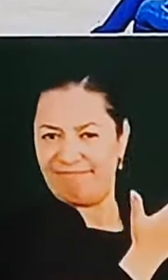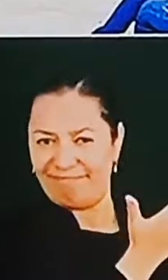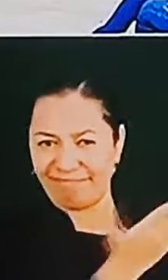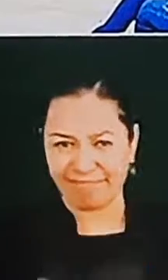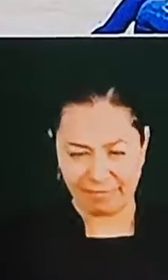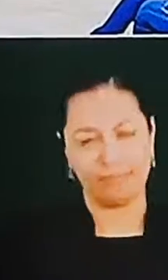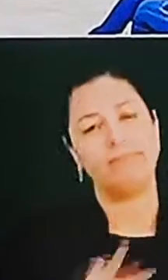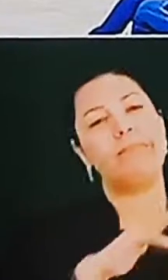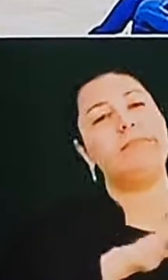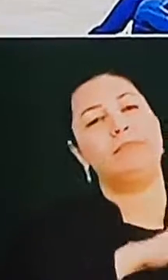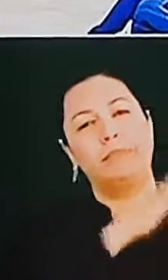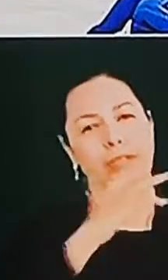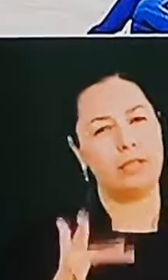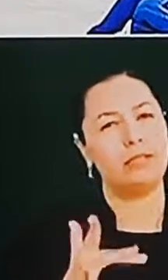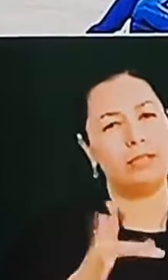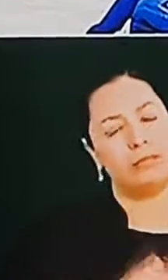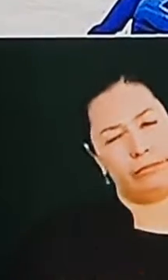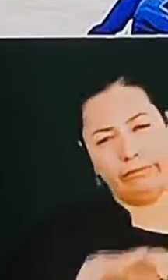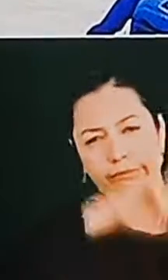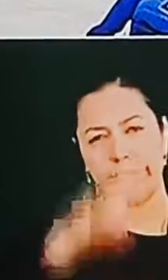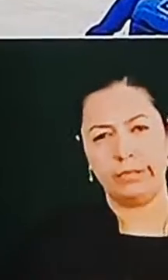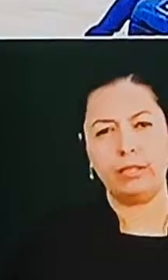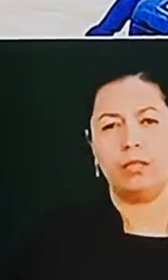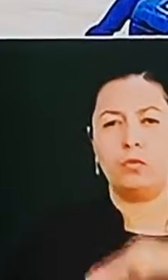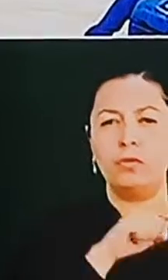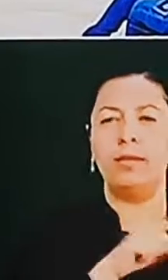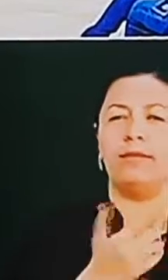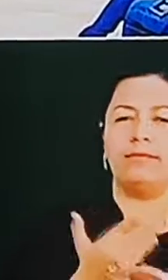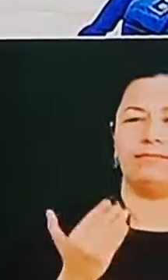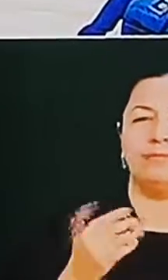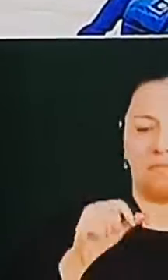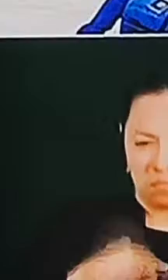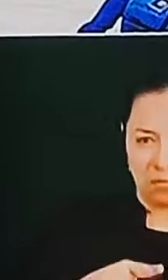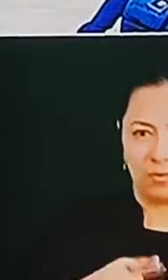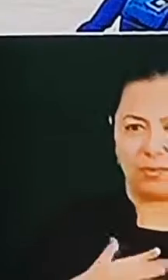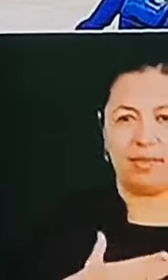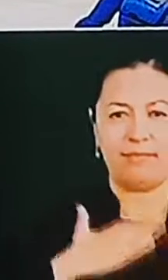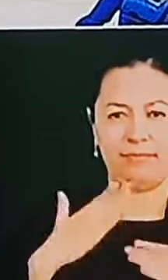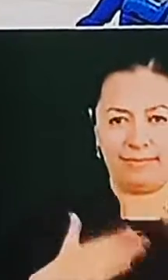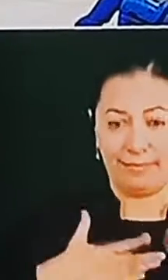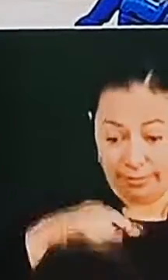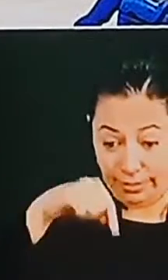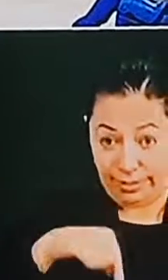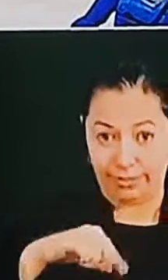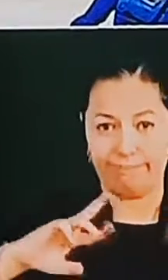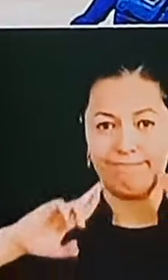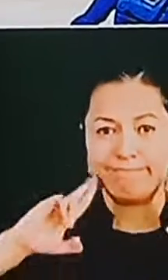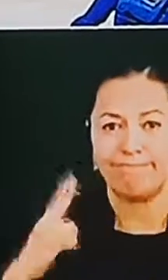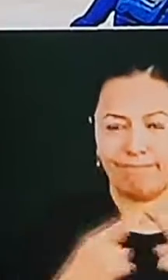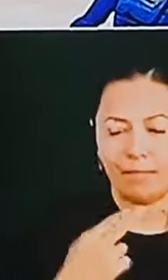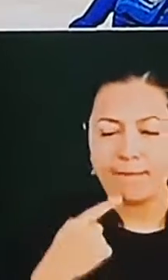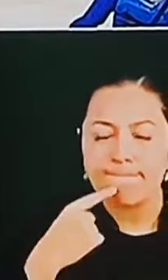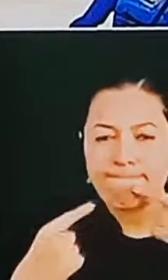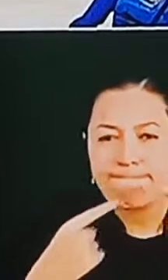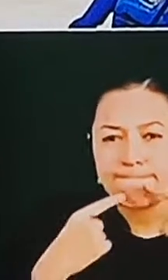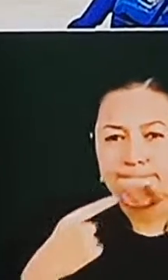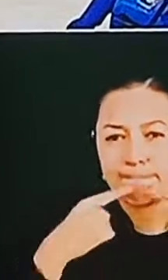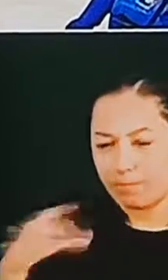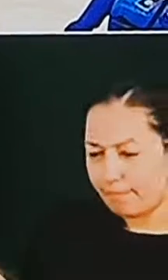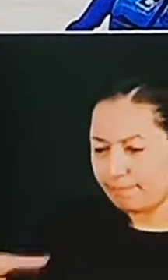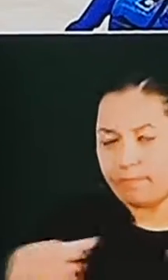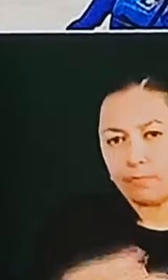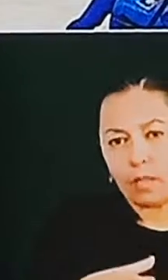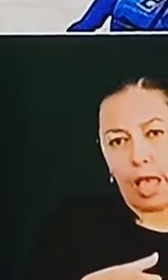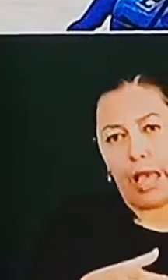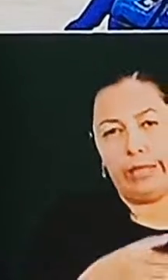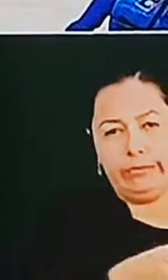agradecer realmente el que se haya llevado aquí, el que se haya celebrado esta reunión del Gabinete de Seguridad. Saludo a los miembros del